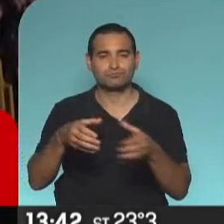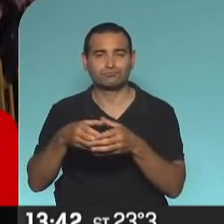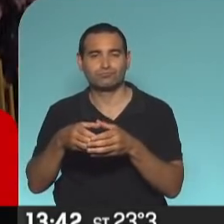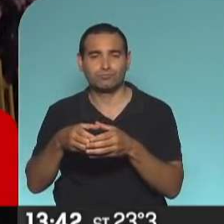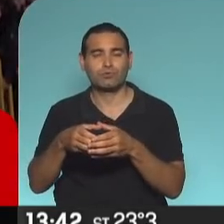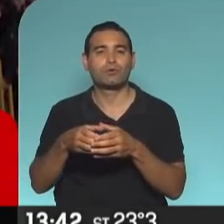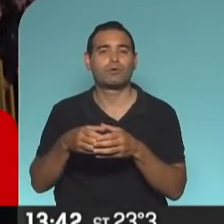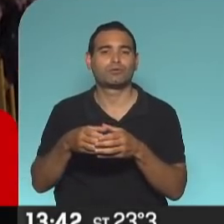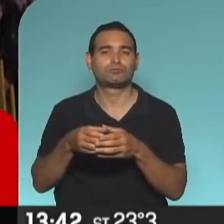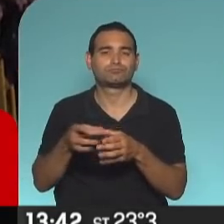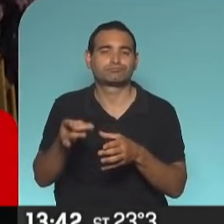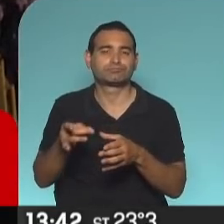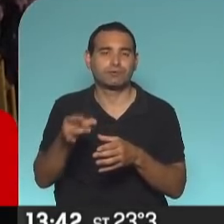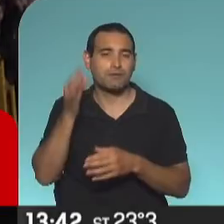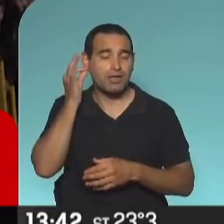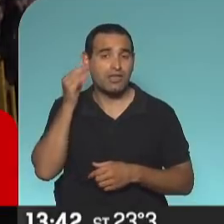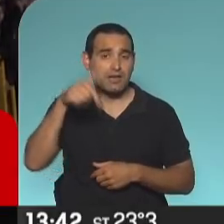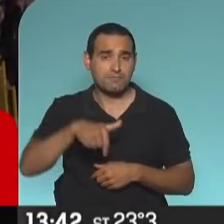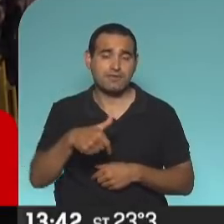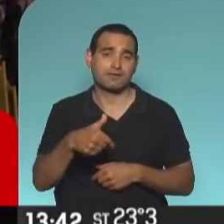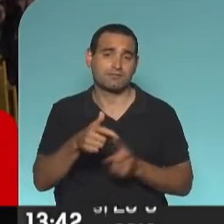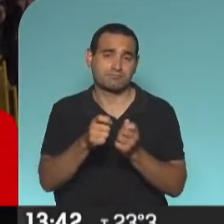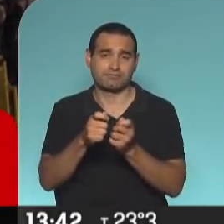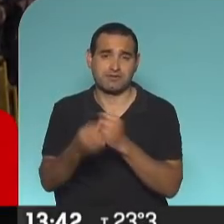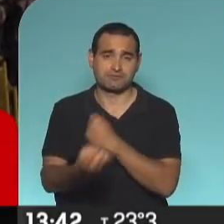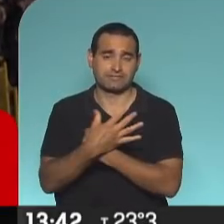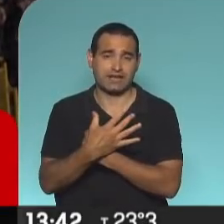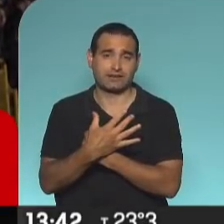ahí me llegaron unos mensajes que